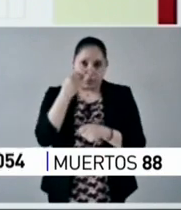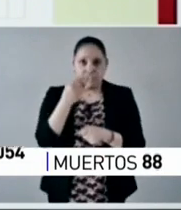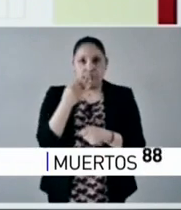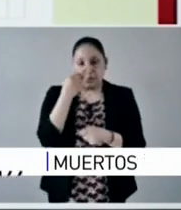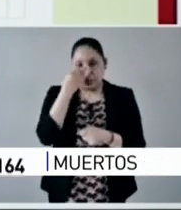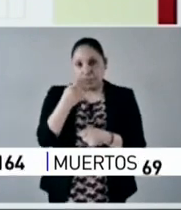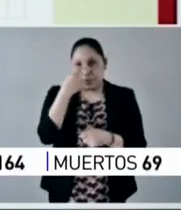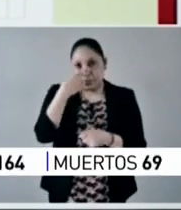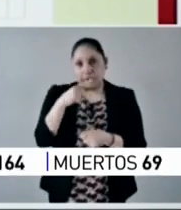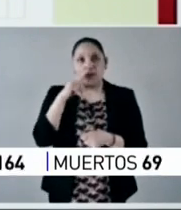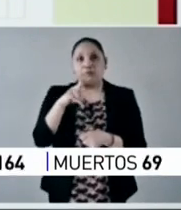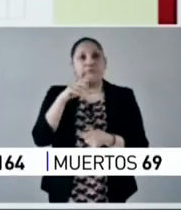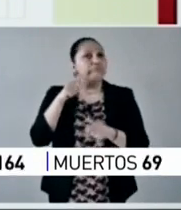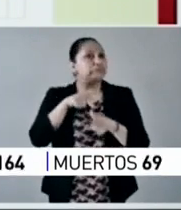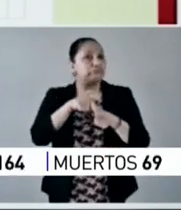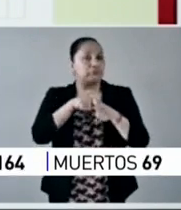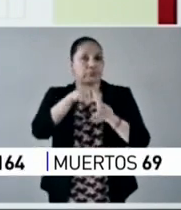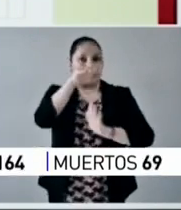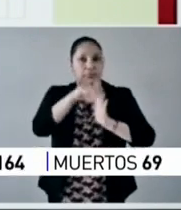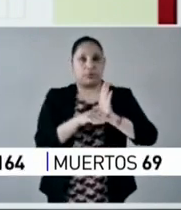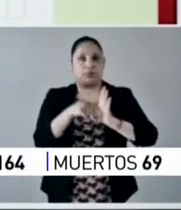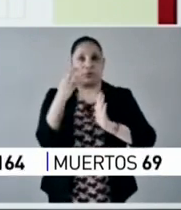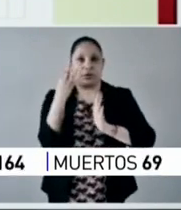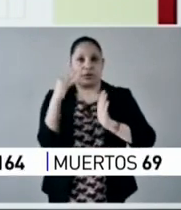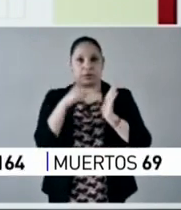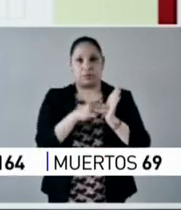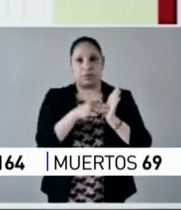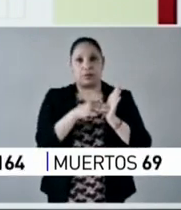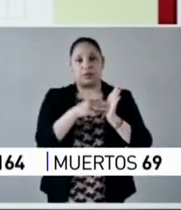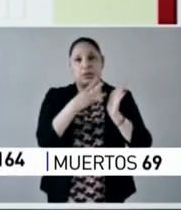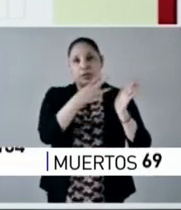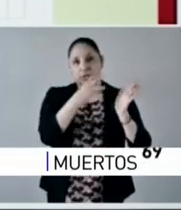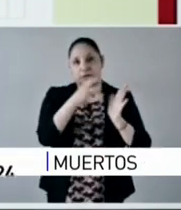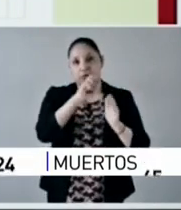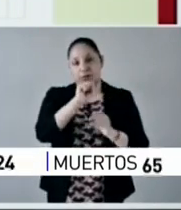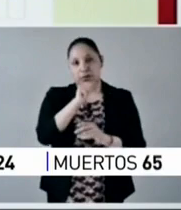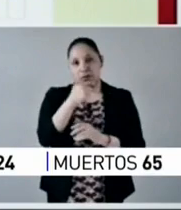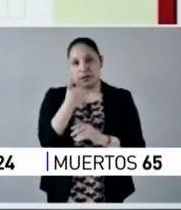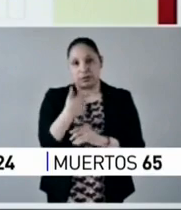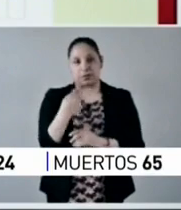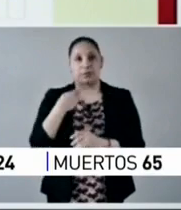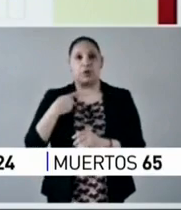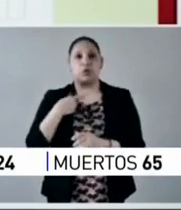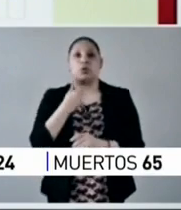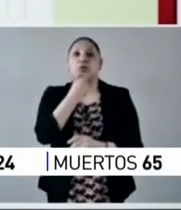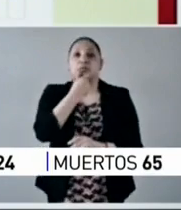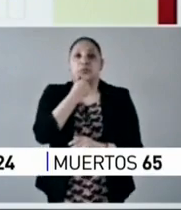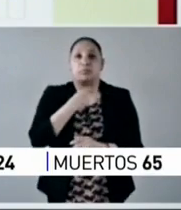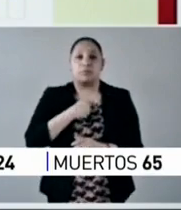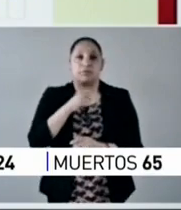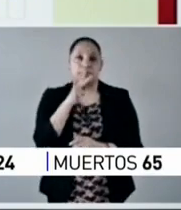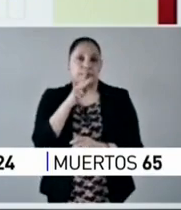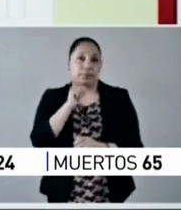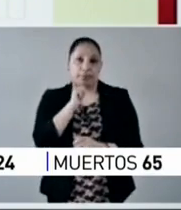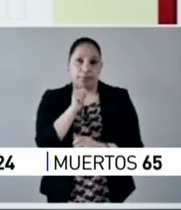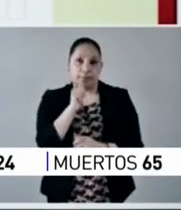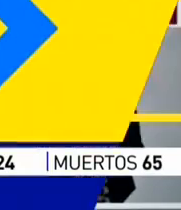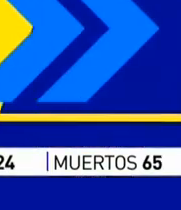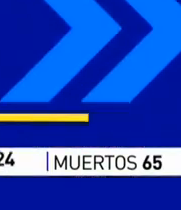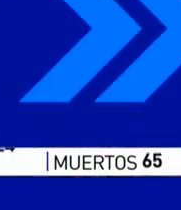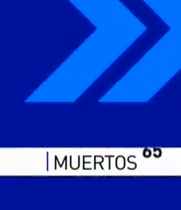pero son 3.367 pacientes no intubados y 1.041 pacientes intubados en la Ciudad de